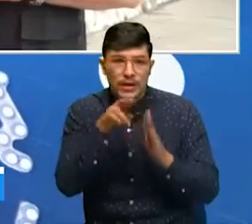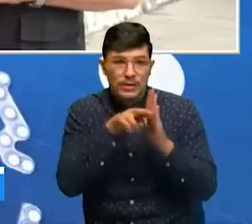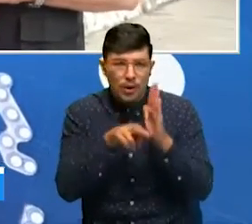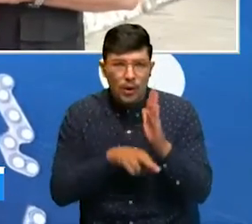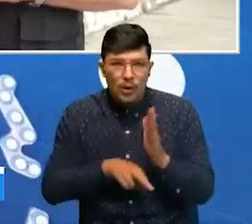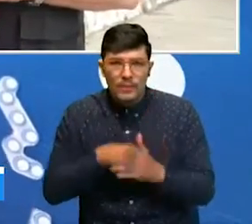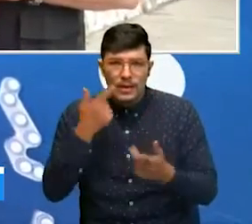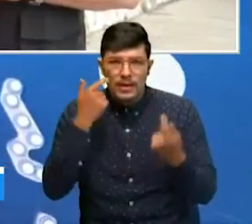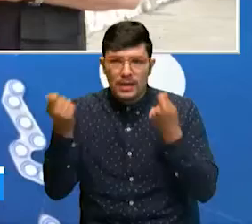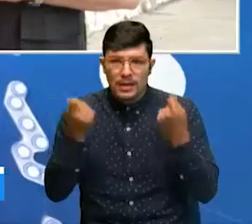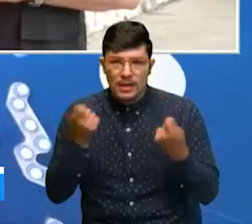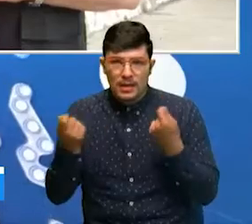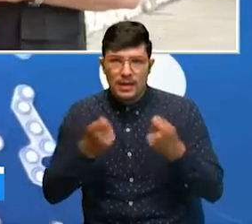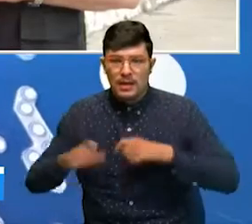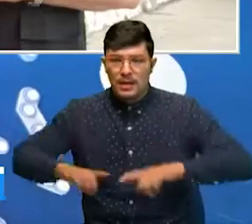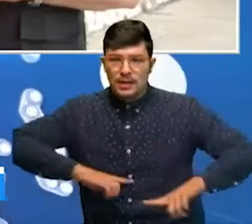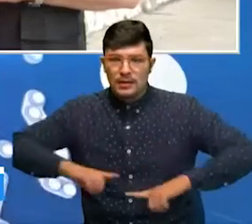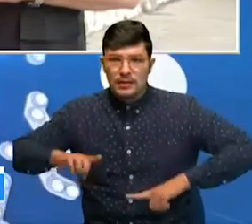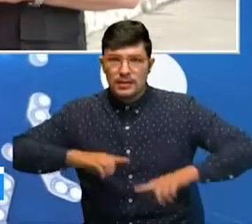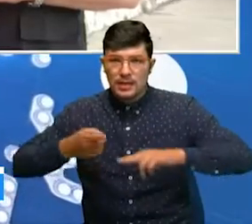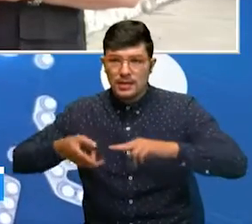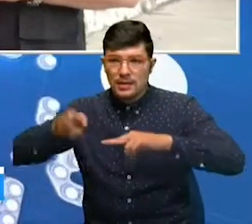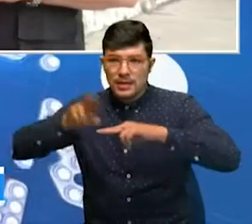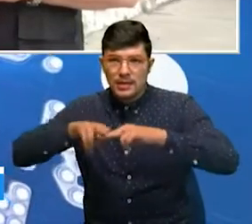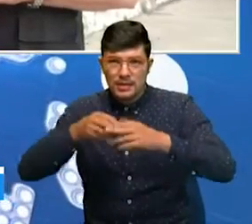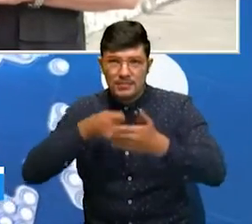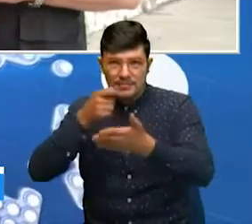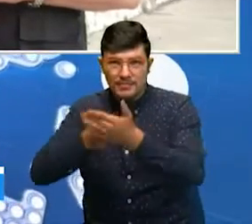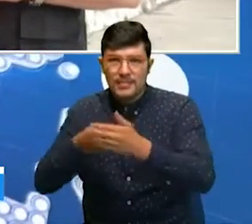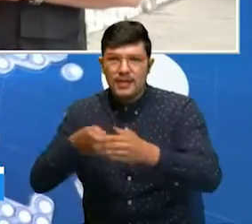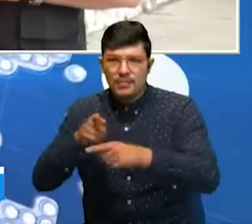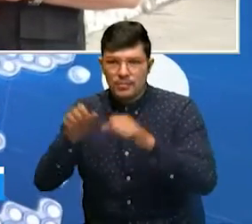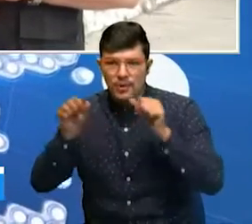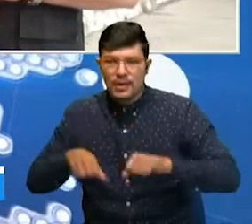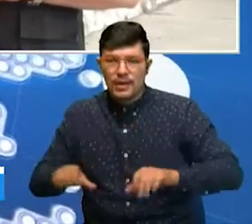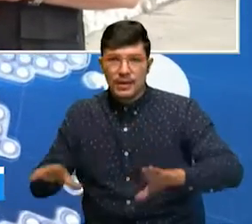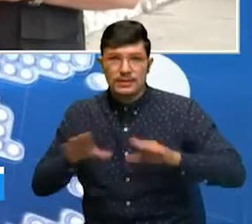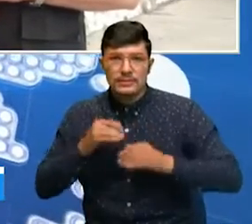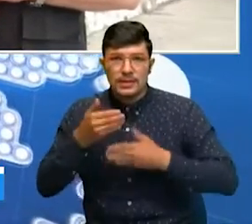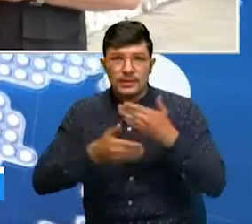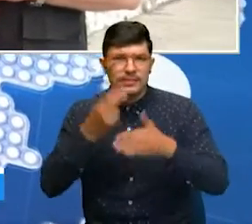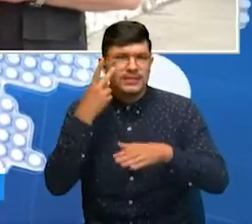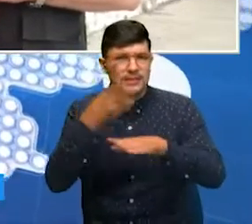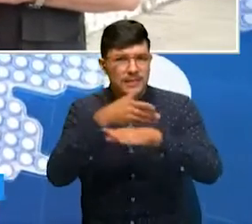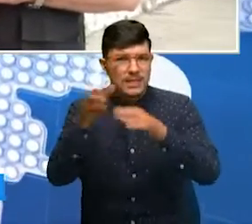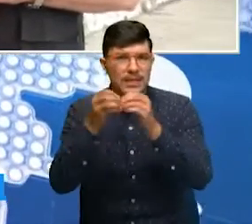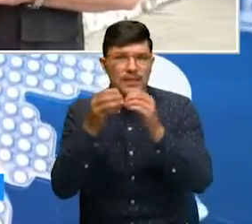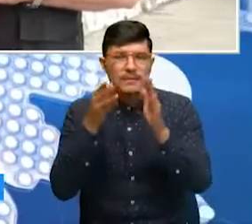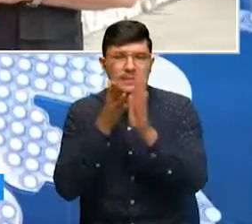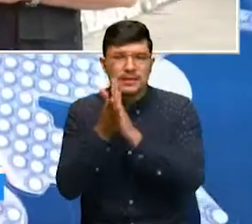como la dirección y administración de impuestos nacionales para enfrentarlas regresamos a estudios que tengan una feliz tarde